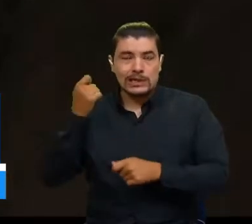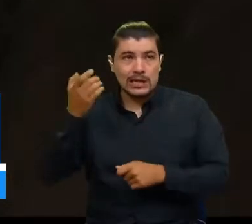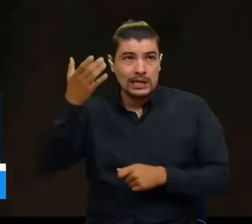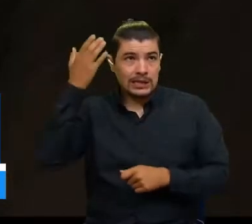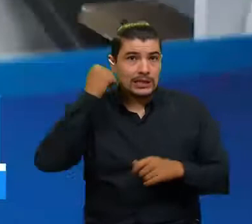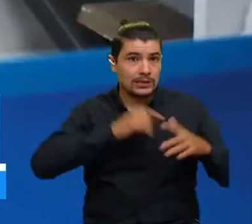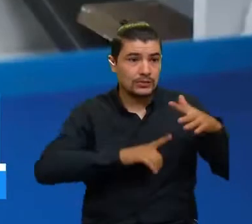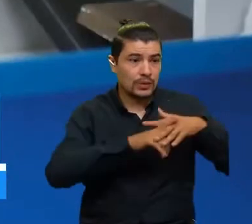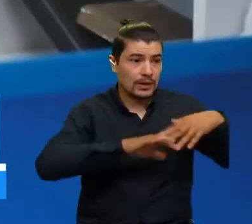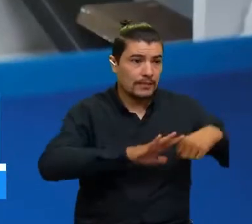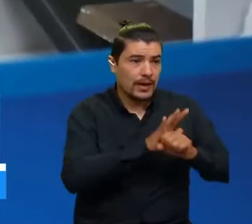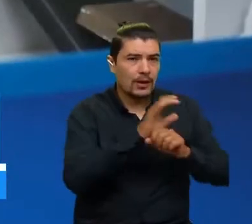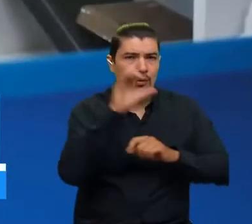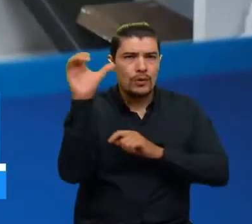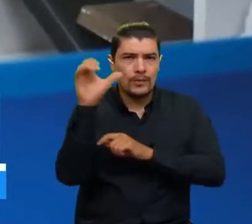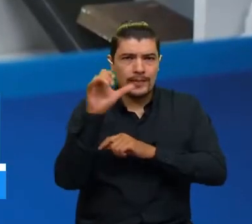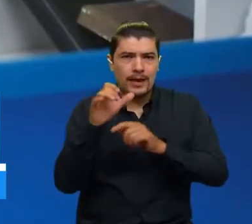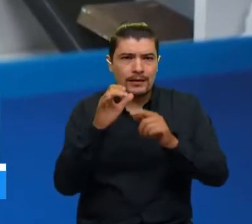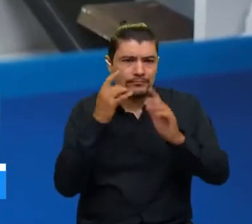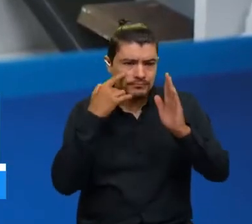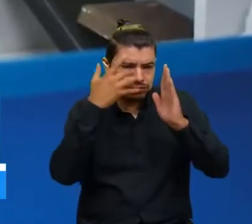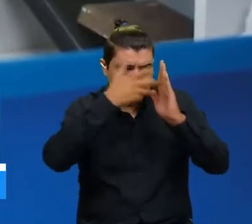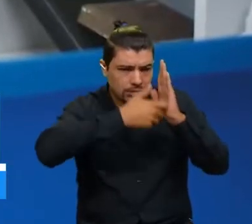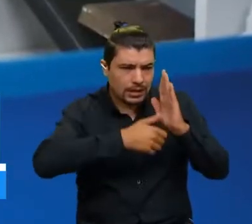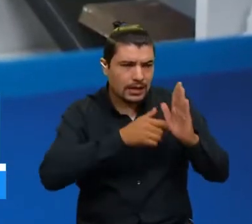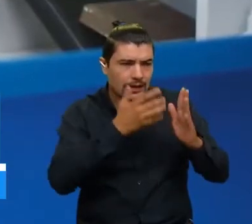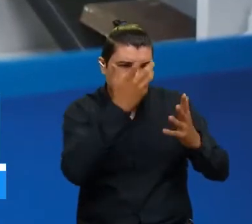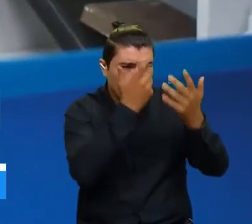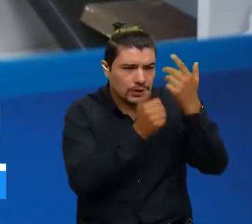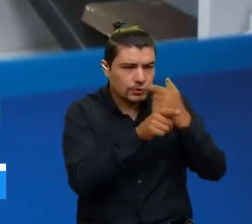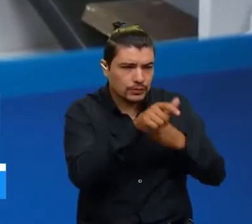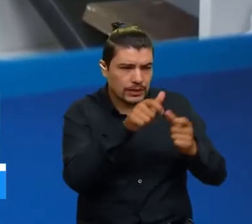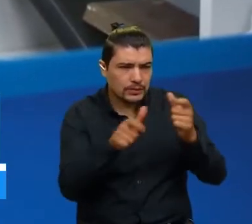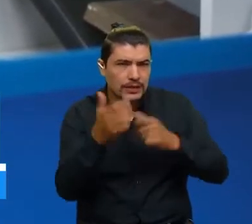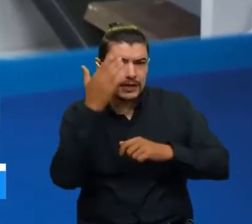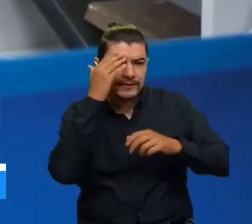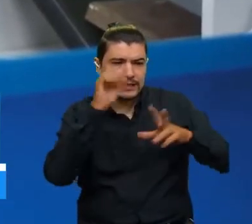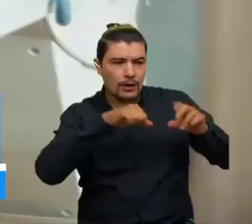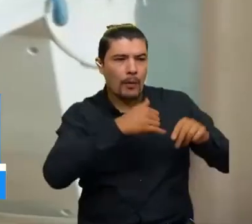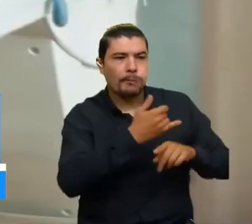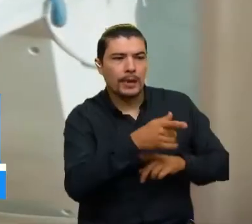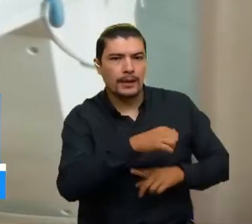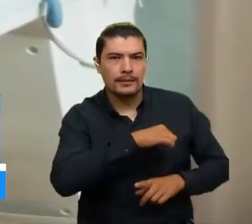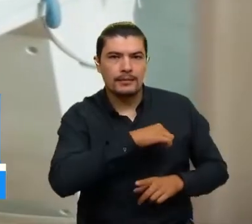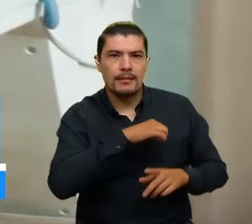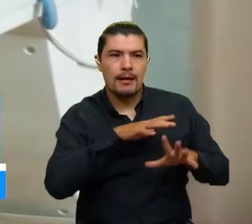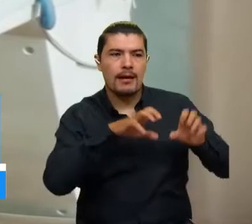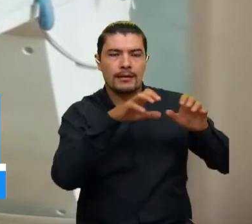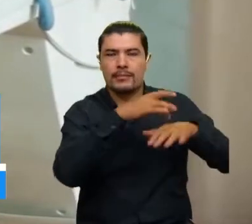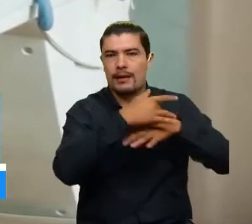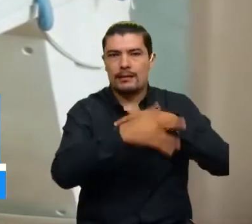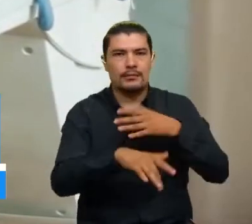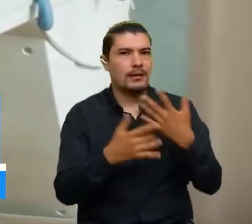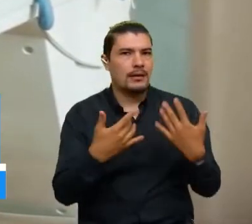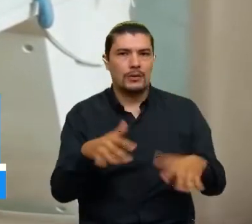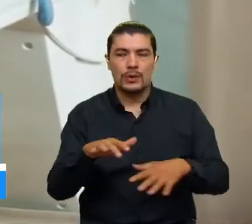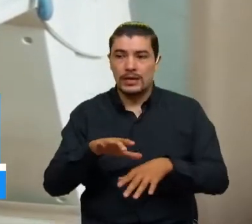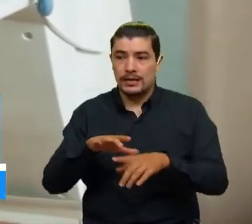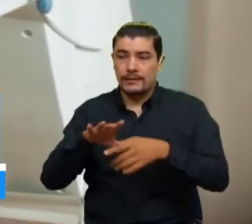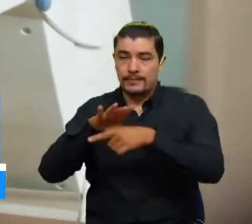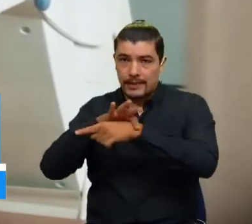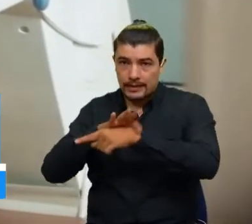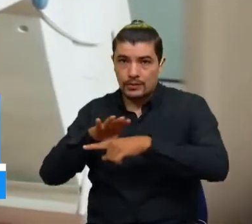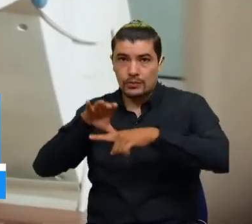diagnósticos tardíos, tuvo barreras de acceso para poder tener un tratamiento oportuno, para acceder a citas de